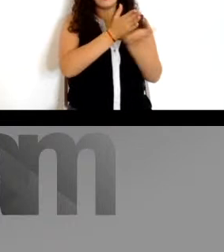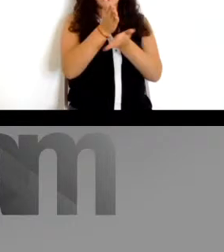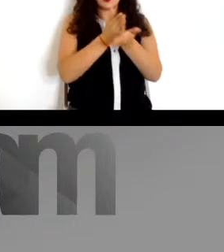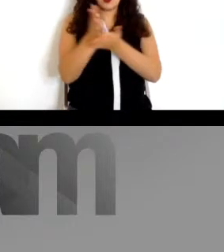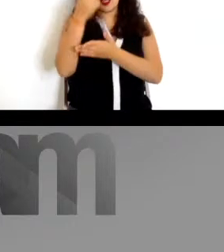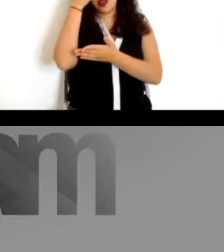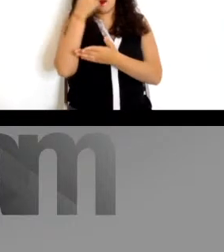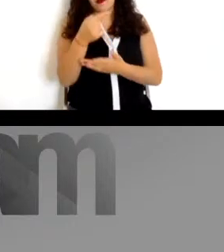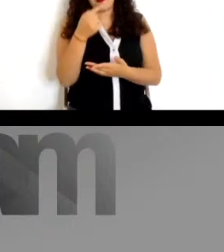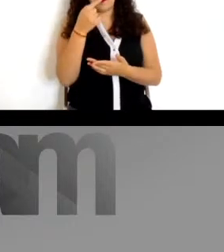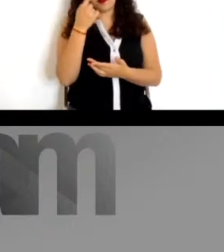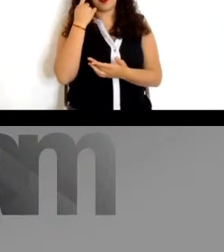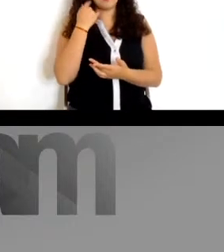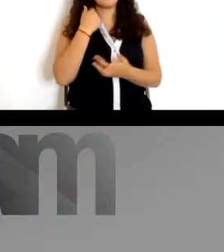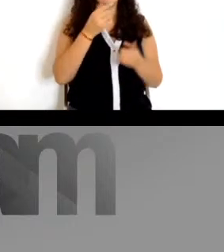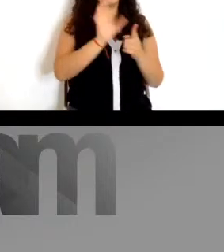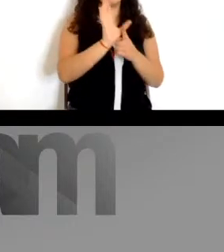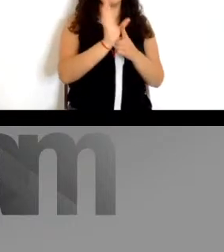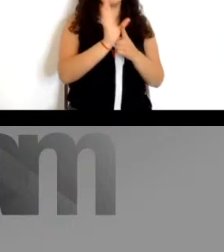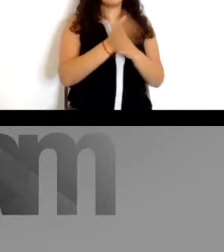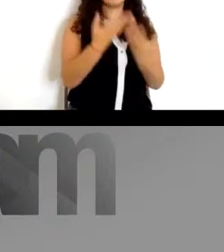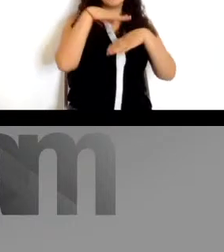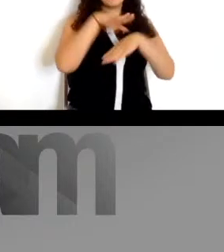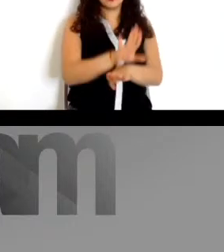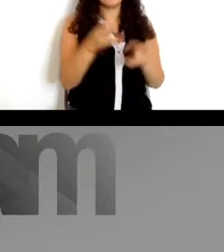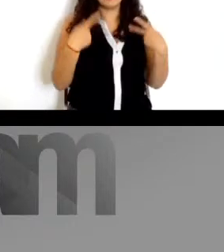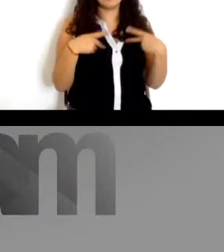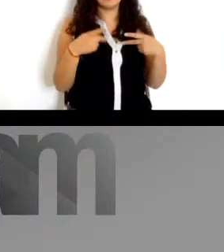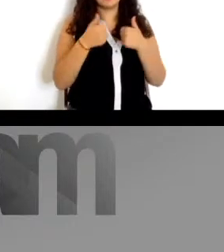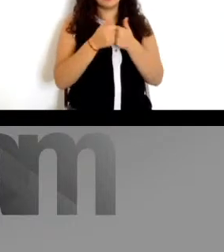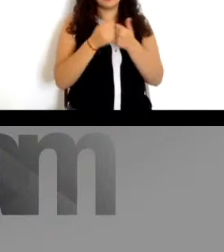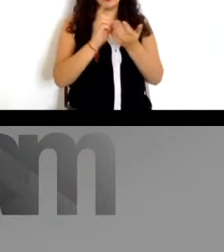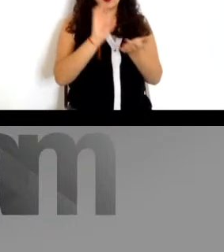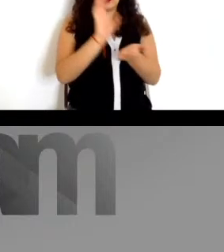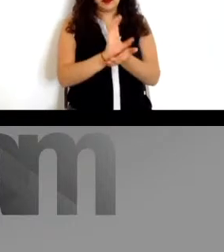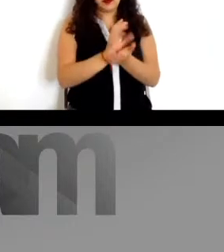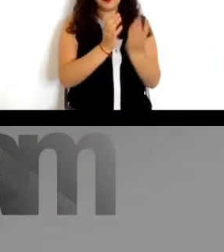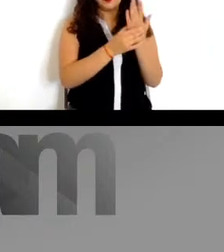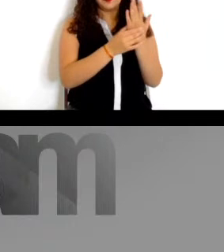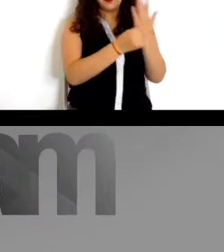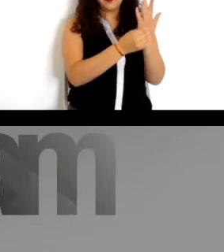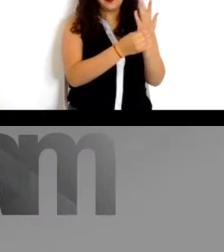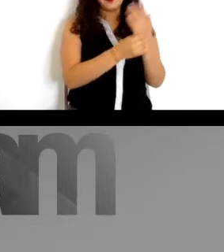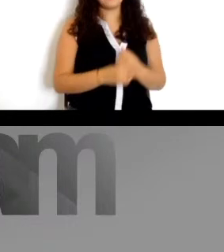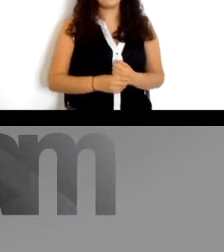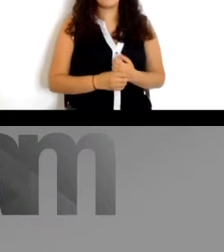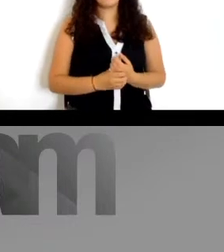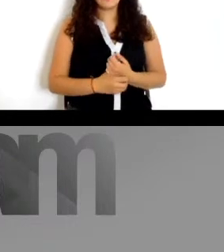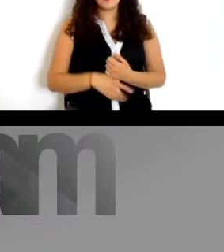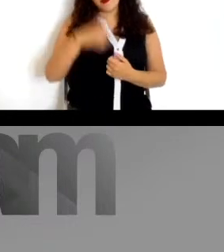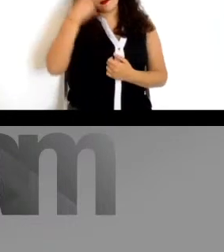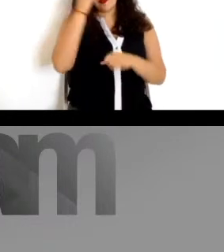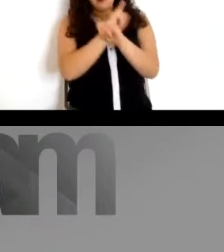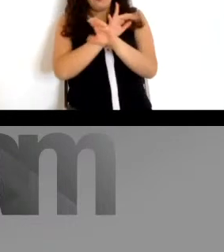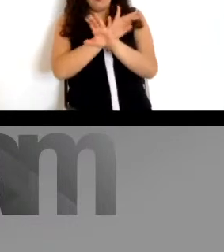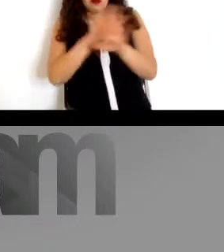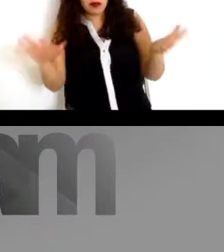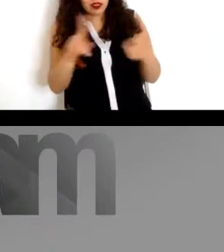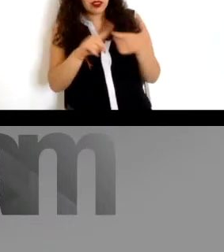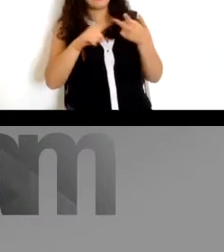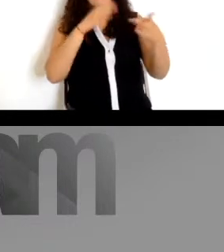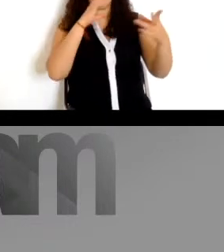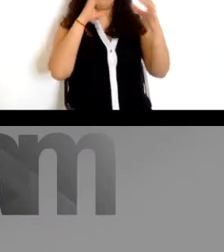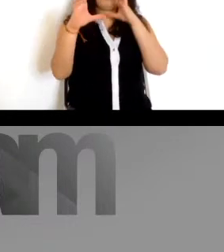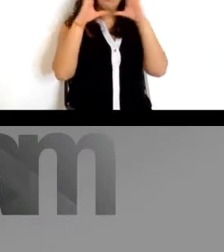que establece la Convención sobre los Derechos de las Personas con Discapacidad, desde esta perspectiva de información,